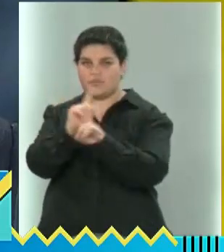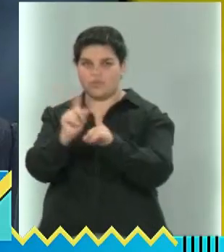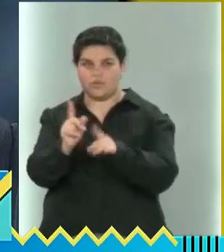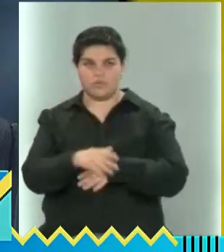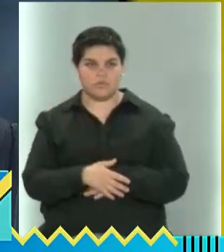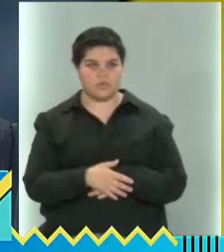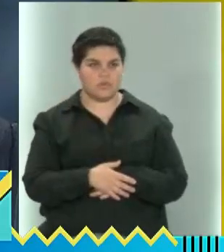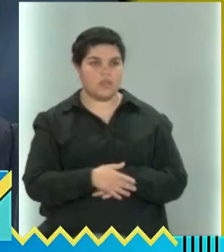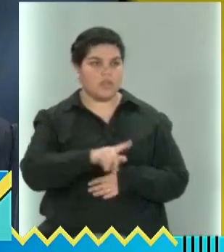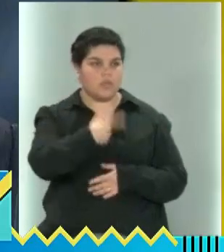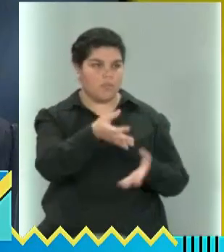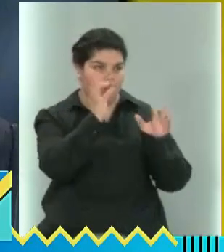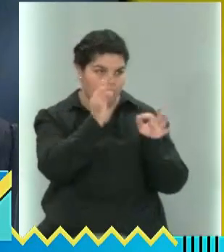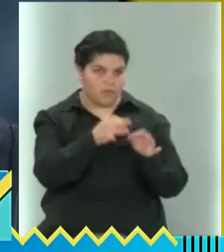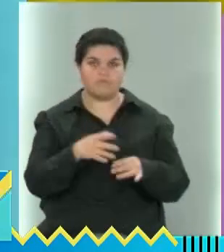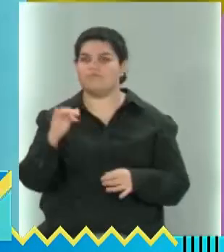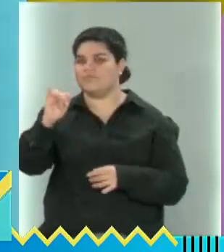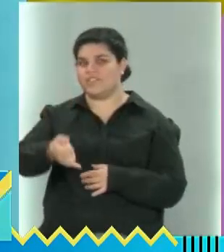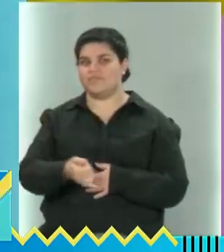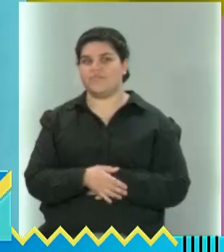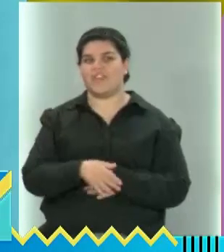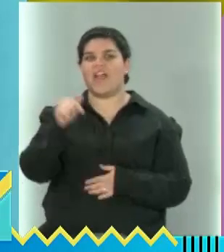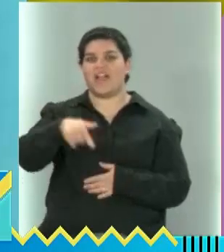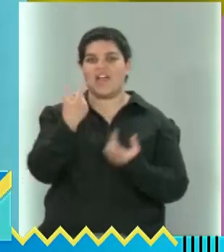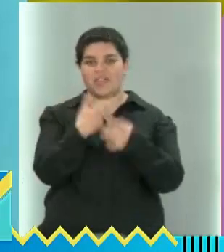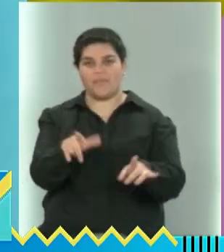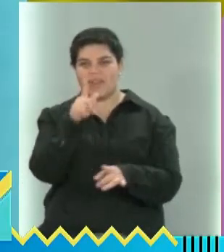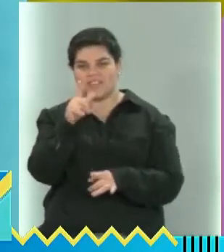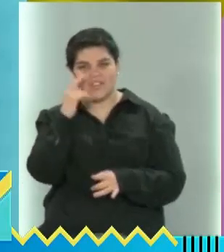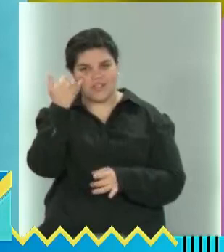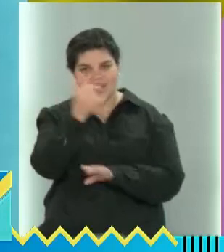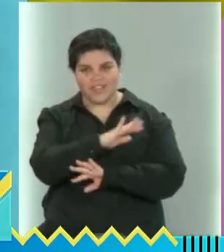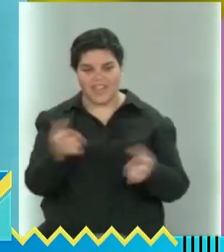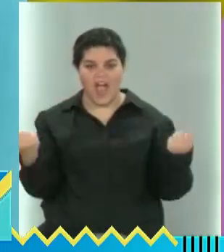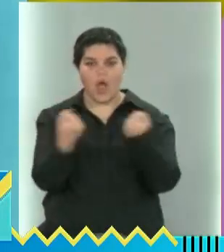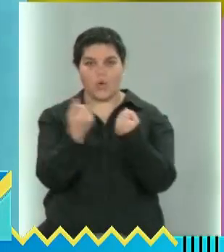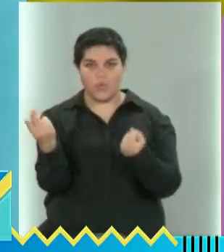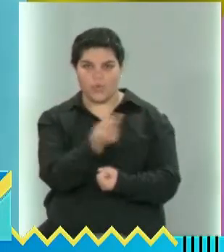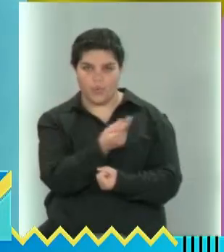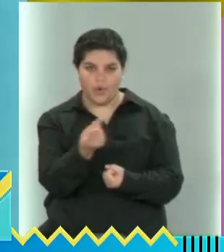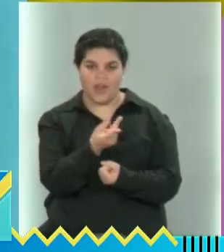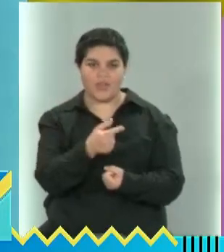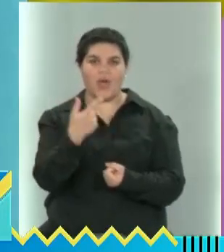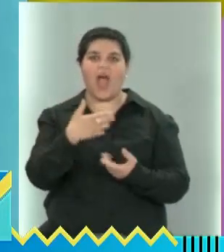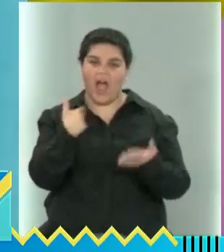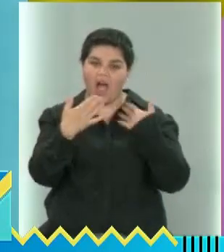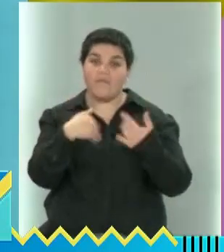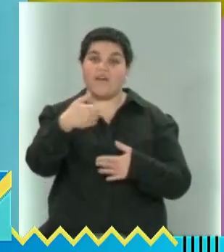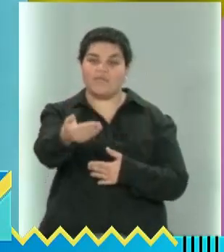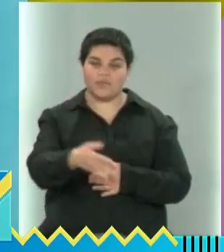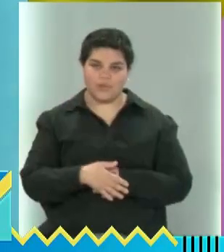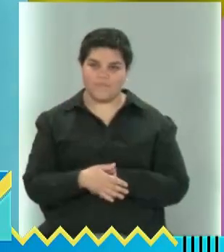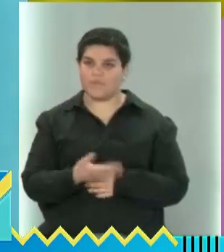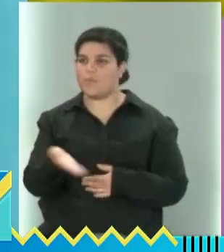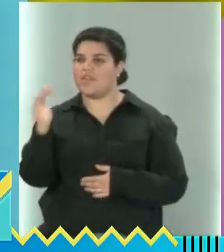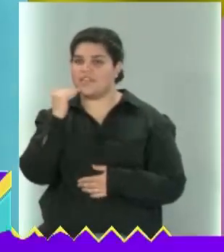Por supuesto, cuando quieras. Dale. Listo, distintos parecidos han sido testigo de esto. Muchas gracias, Francisca. Sí. No es nada. Buenas tardes. Hasta